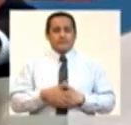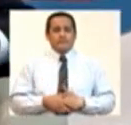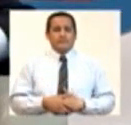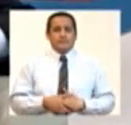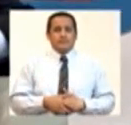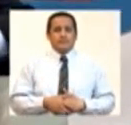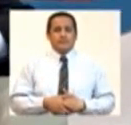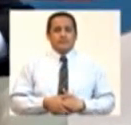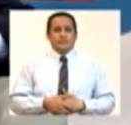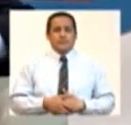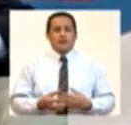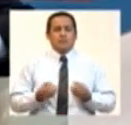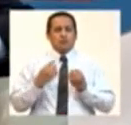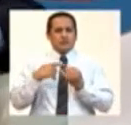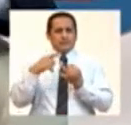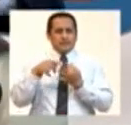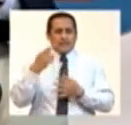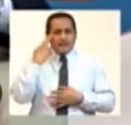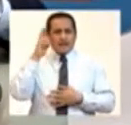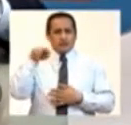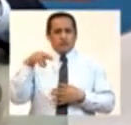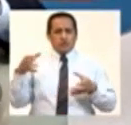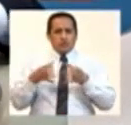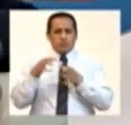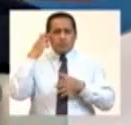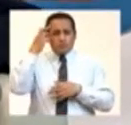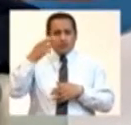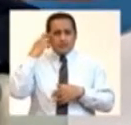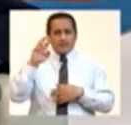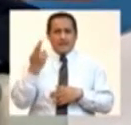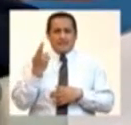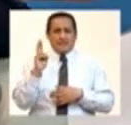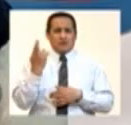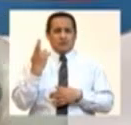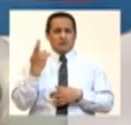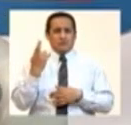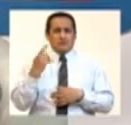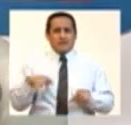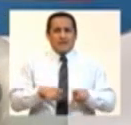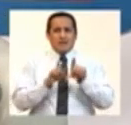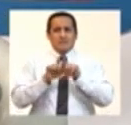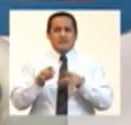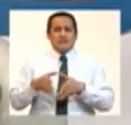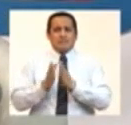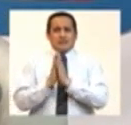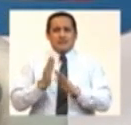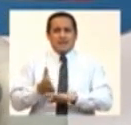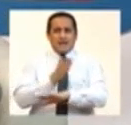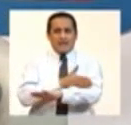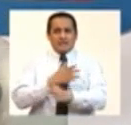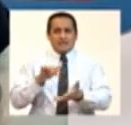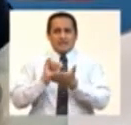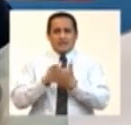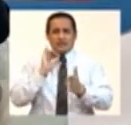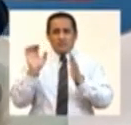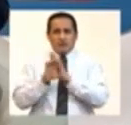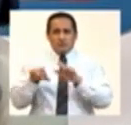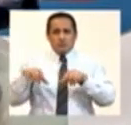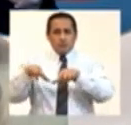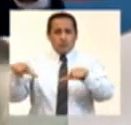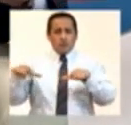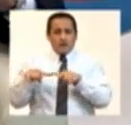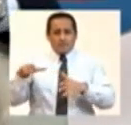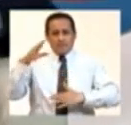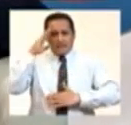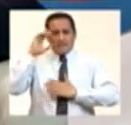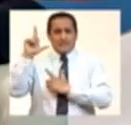Exactamente, porque por razones de política criminal es que se solicita que en un